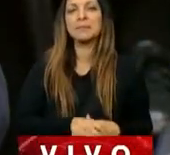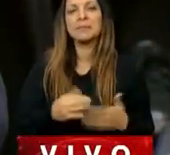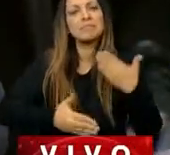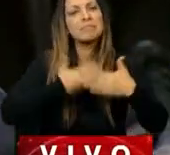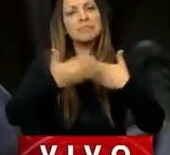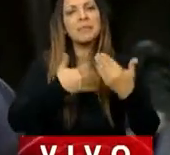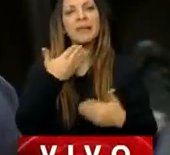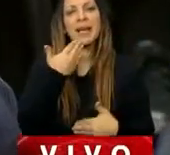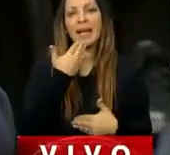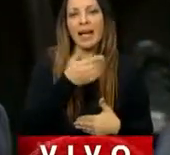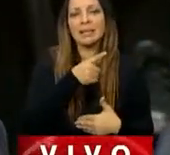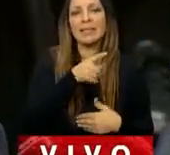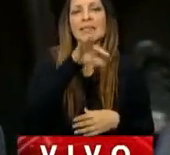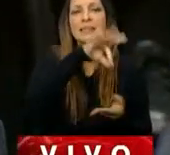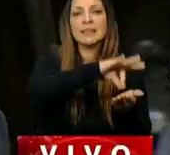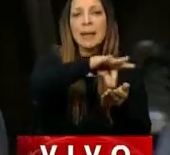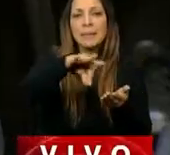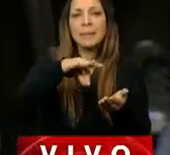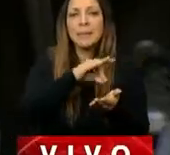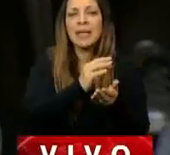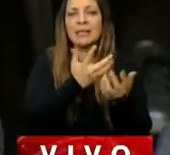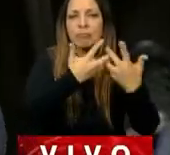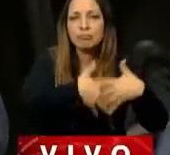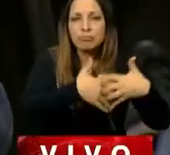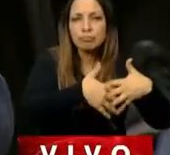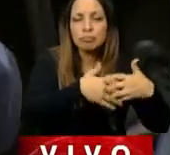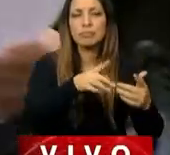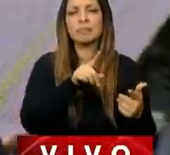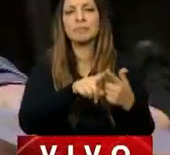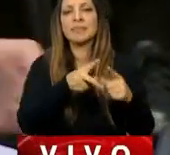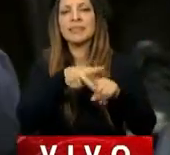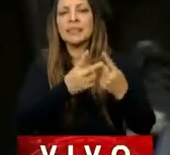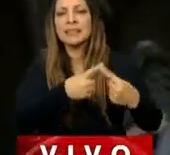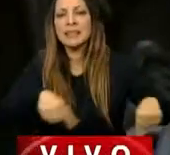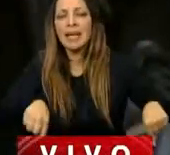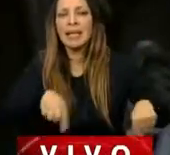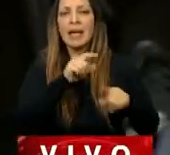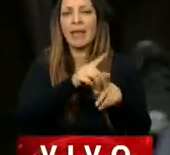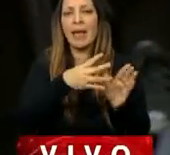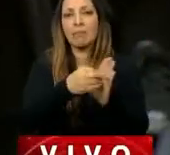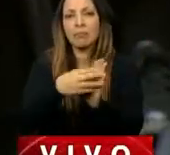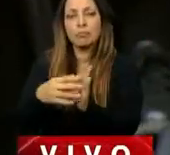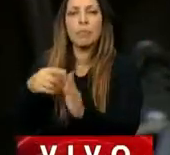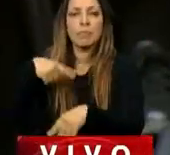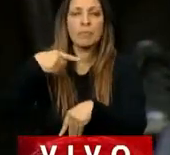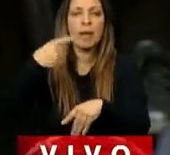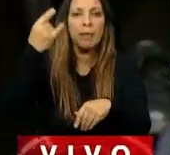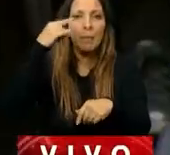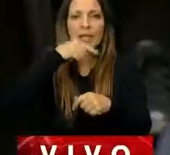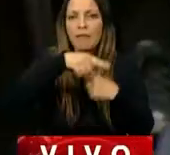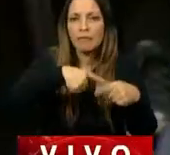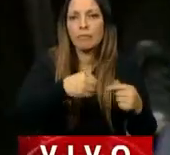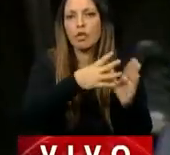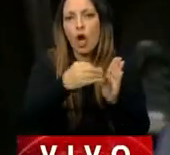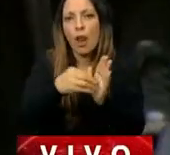sido ligado a semillas transgénicas, técnicas de reproducción bovina, ¿sí?, con marcadores moleculares